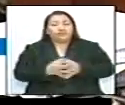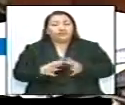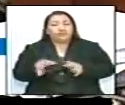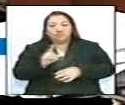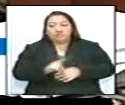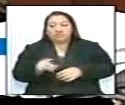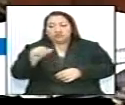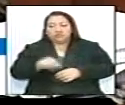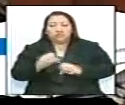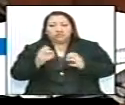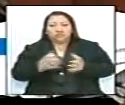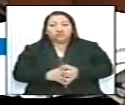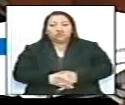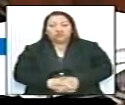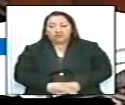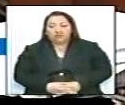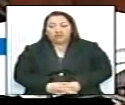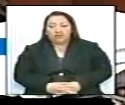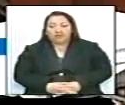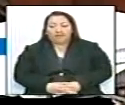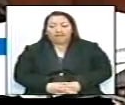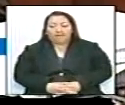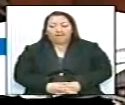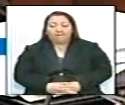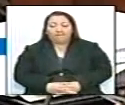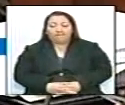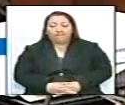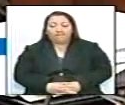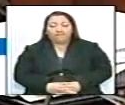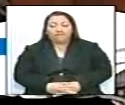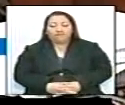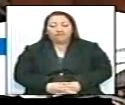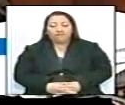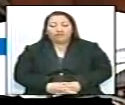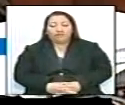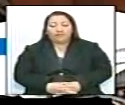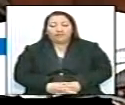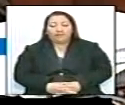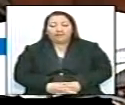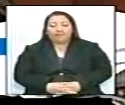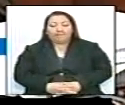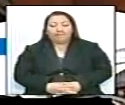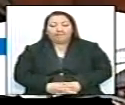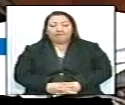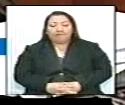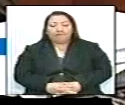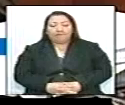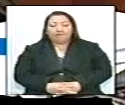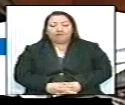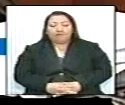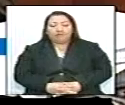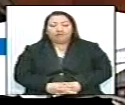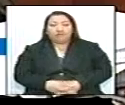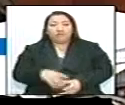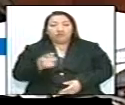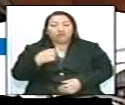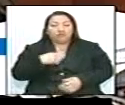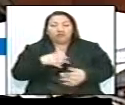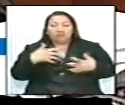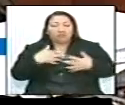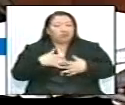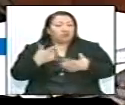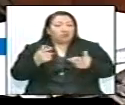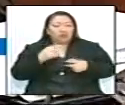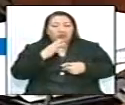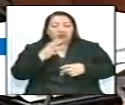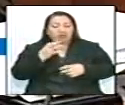uso indebido de este Parlamento. Y que no le tenemos miedo, no le tenemos miedo, señor. Nosotros cuando hablamos